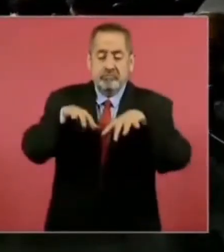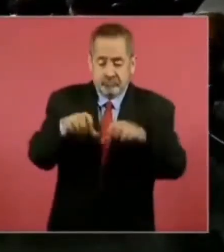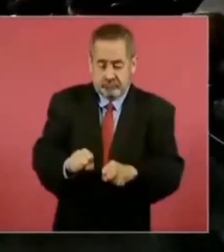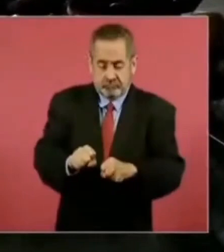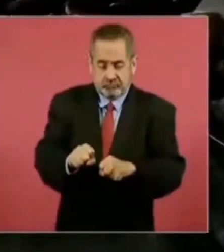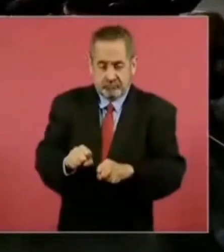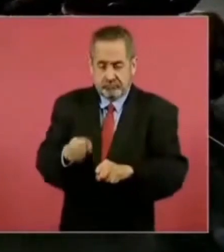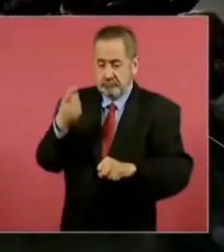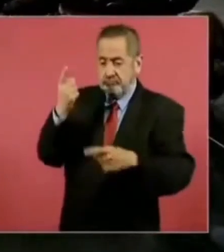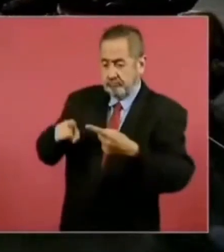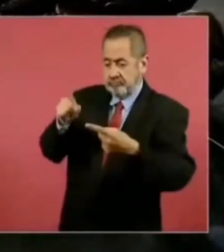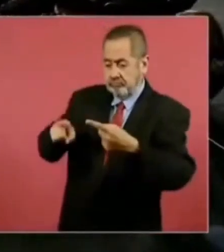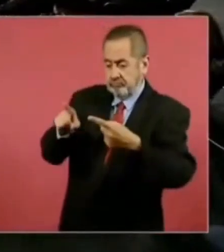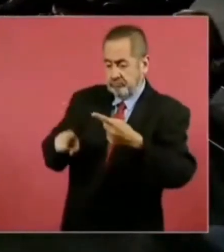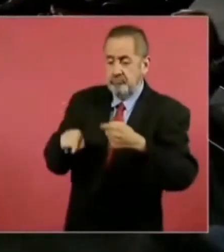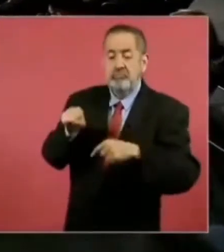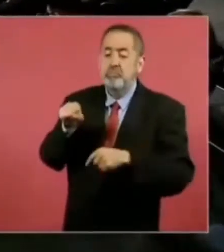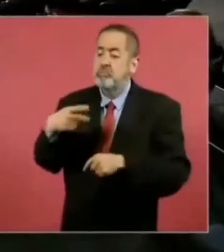conquista, el que